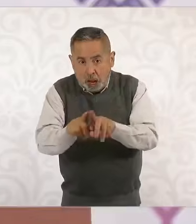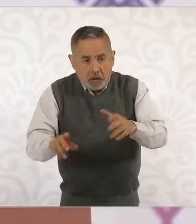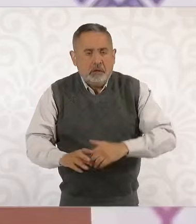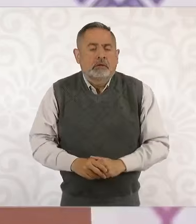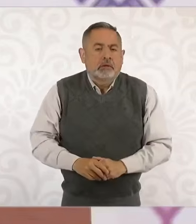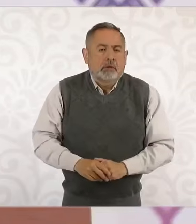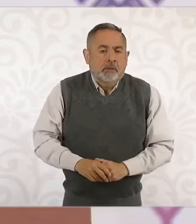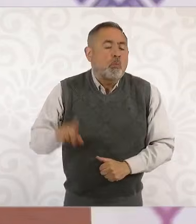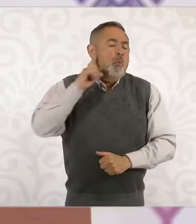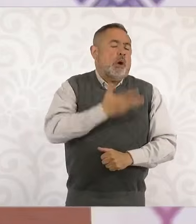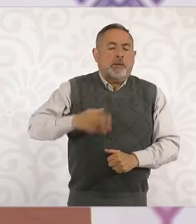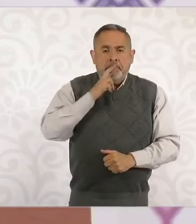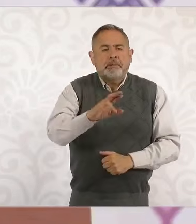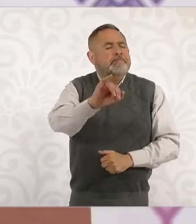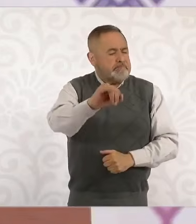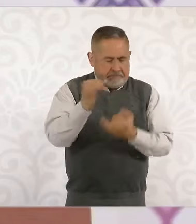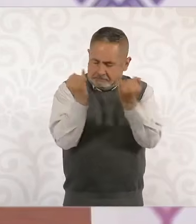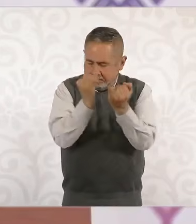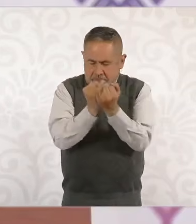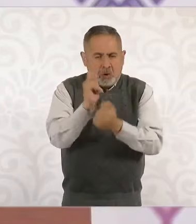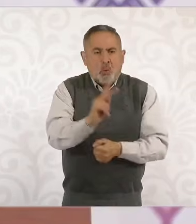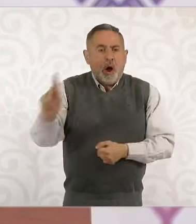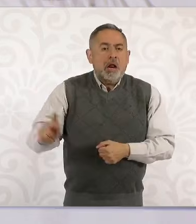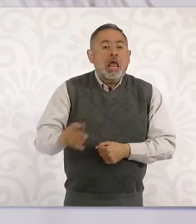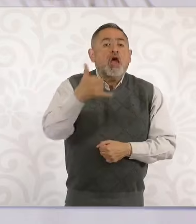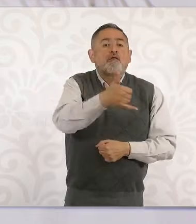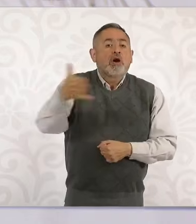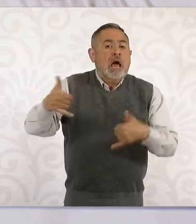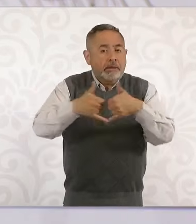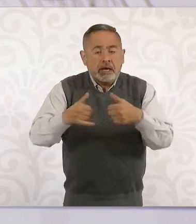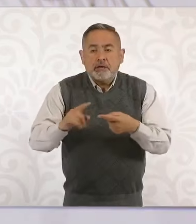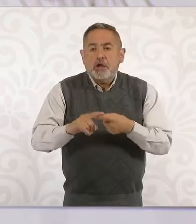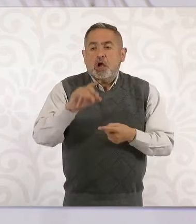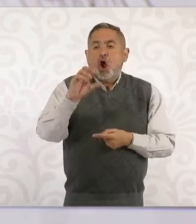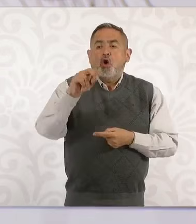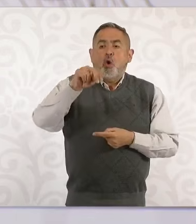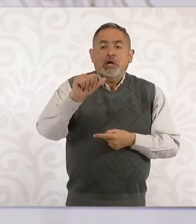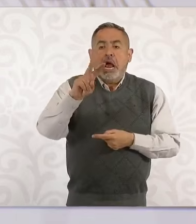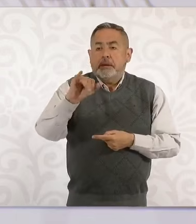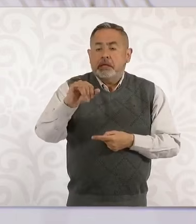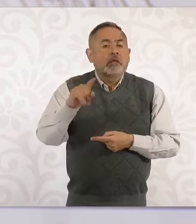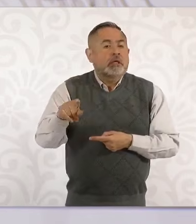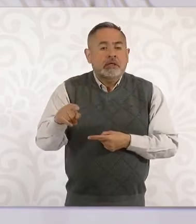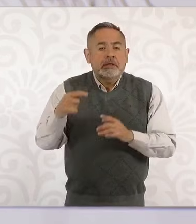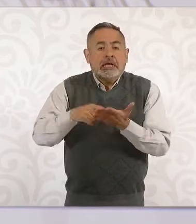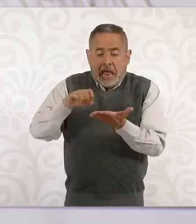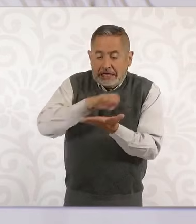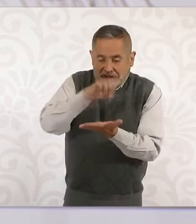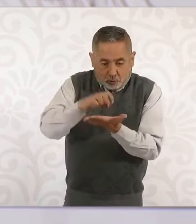es similar. Tanto Infonavit como Conavi, la orientación que tienen es que la